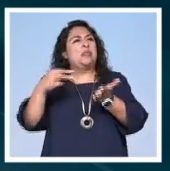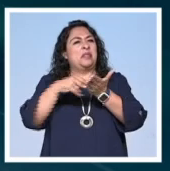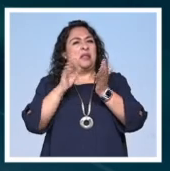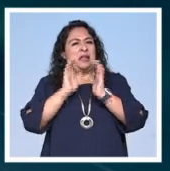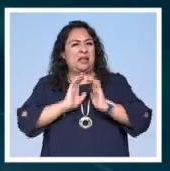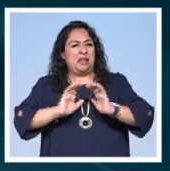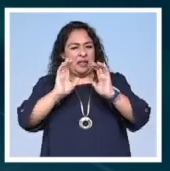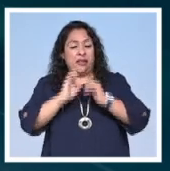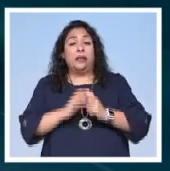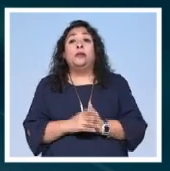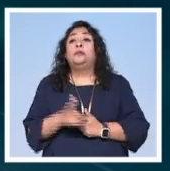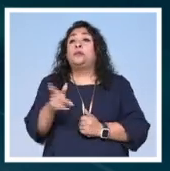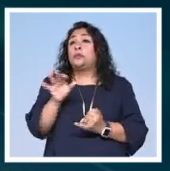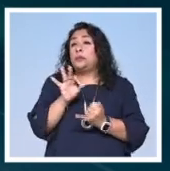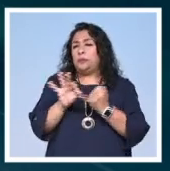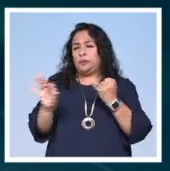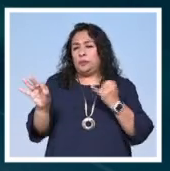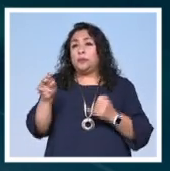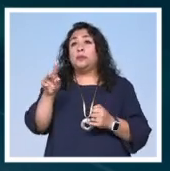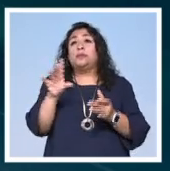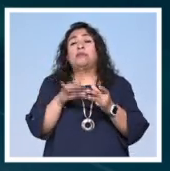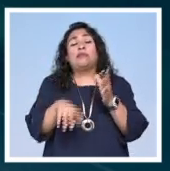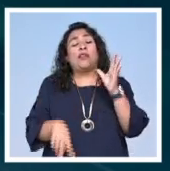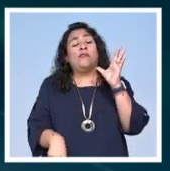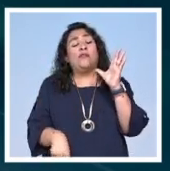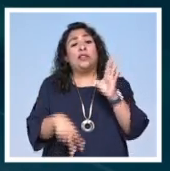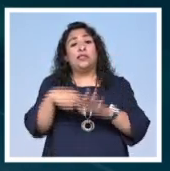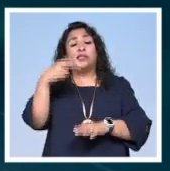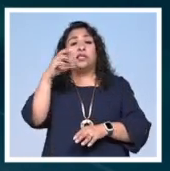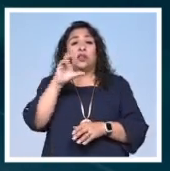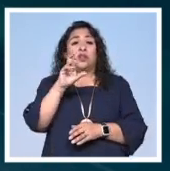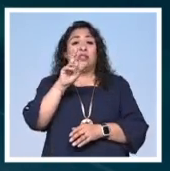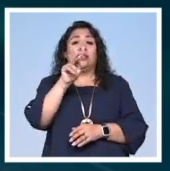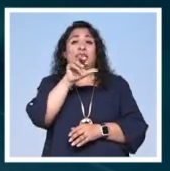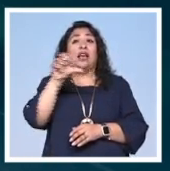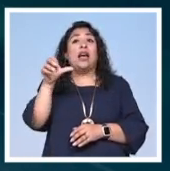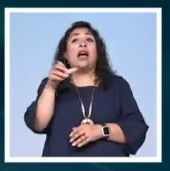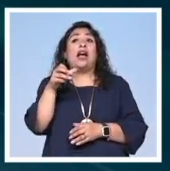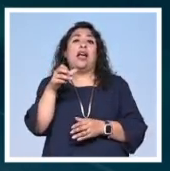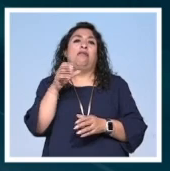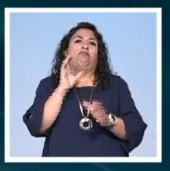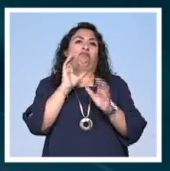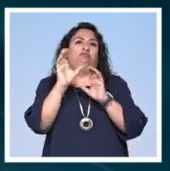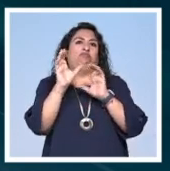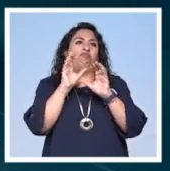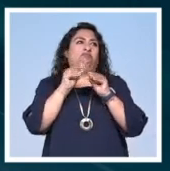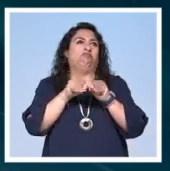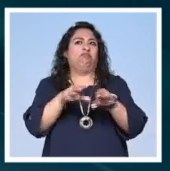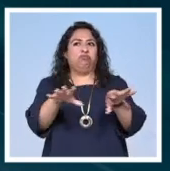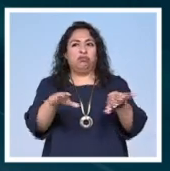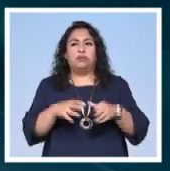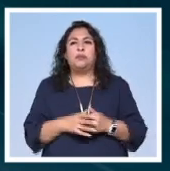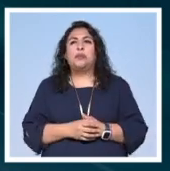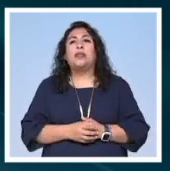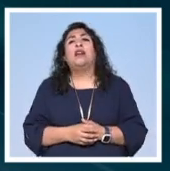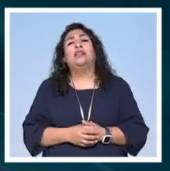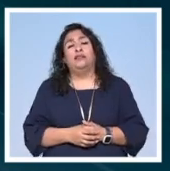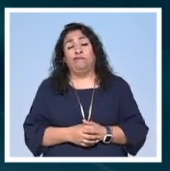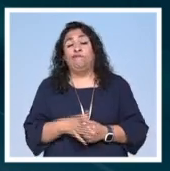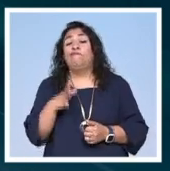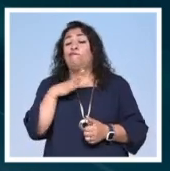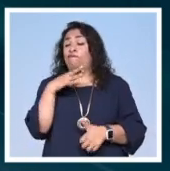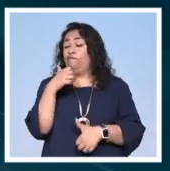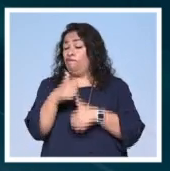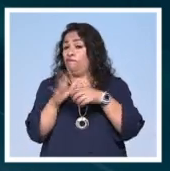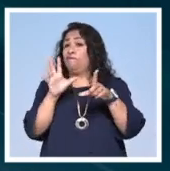no y finalmente se refirió al vacío que deja Cristina Pacheco en los medios de comunicación nos deja un gran reto sobre